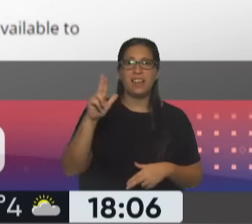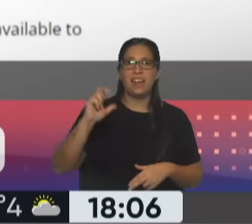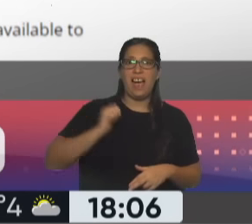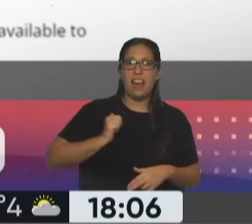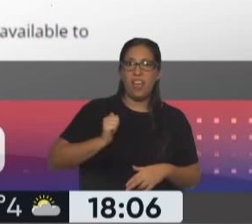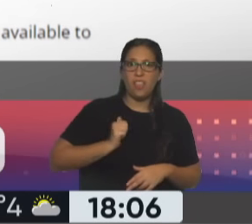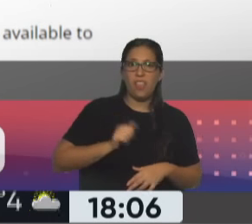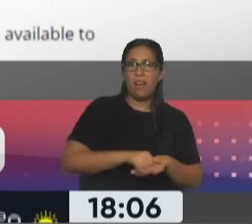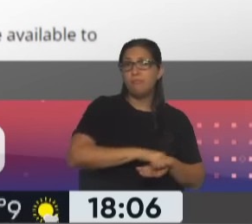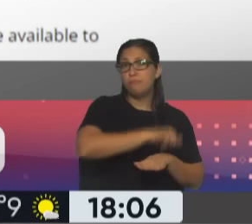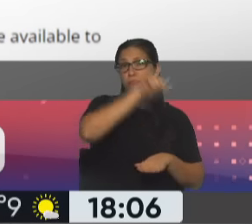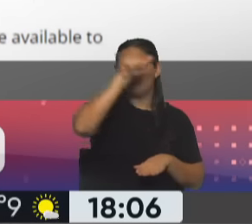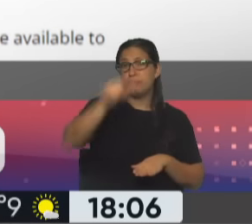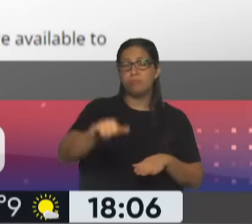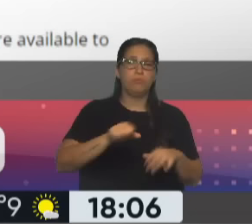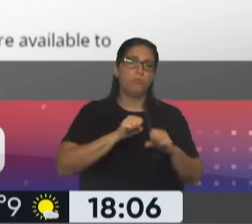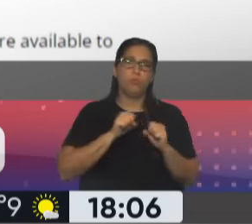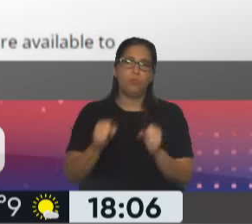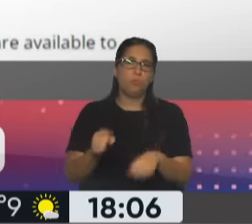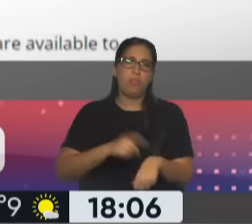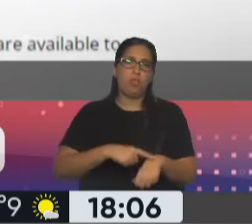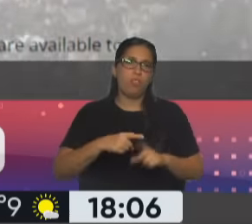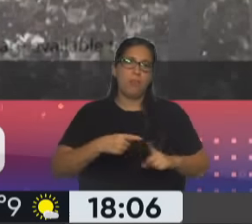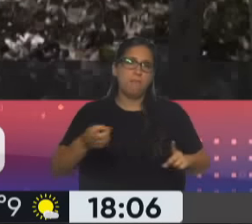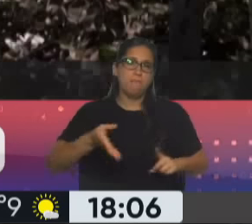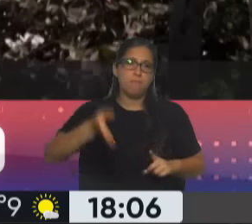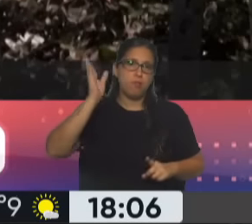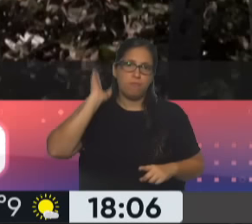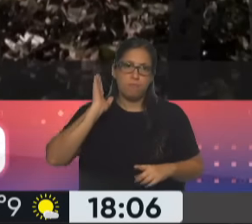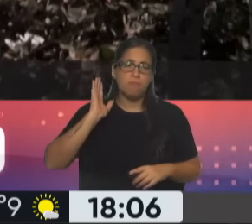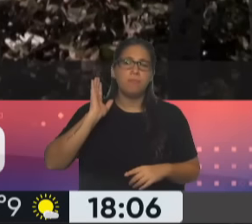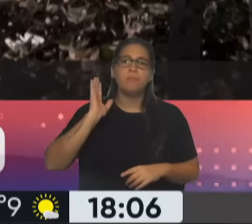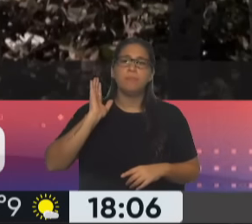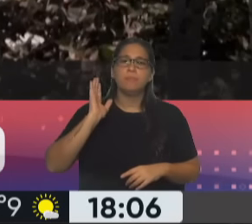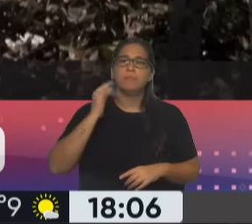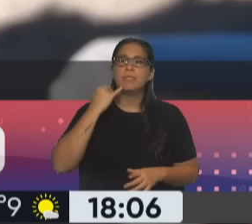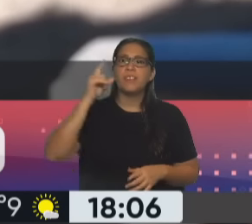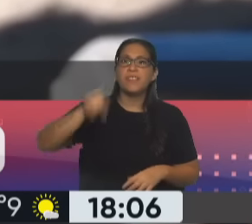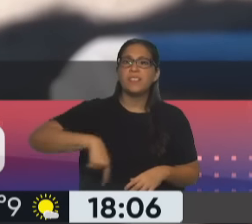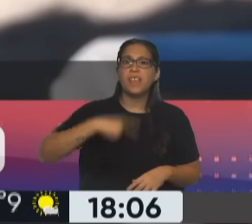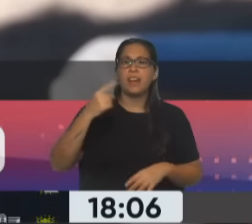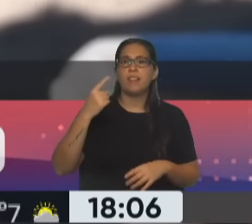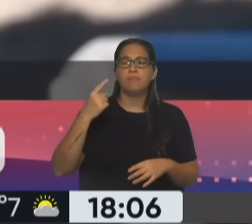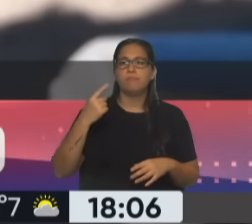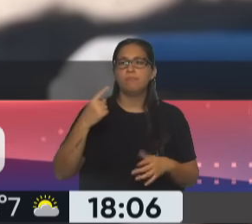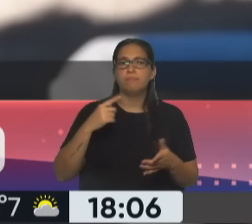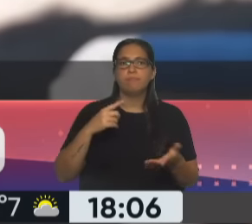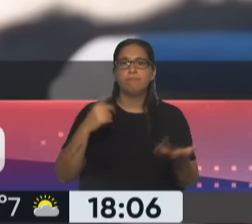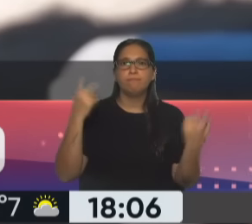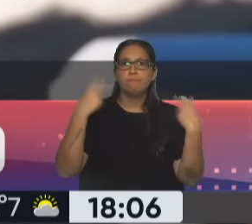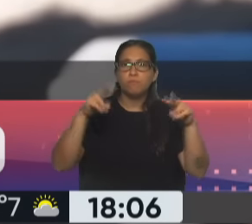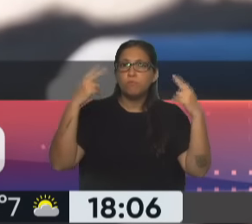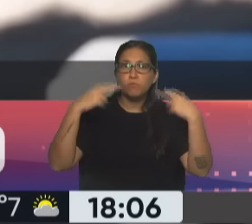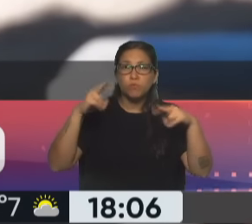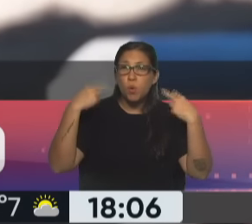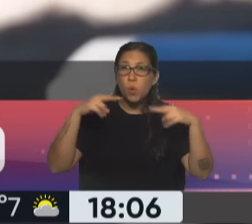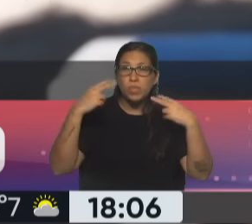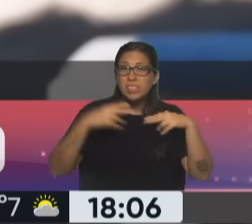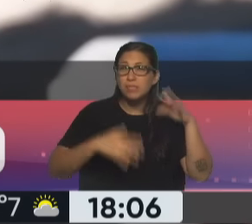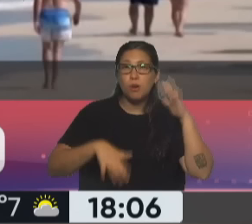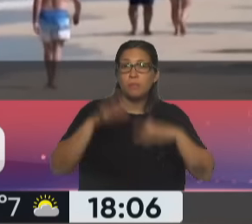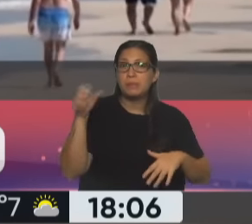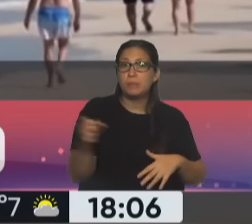suspendió los vuelos comerciales de manera indefinida. Esta medida afecta a uno de los principales ingresos que tiene Cuba, que es